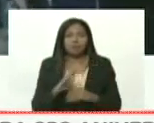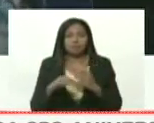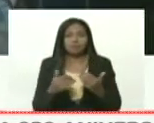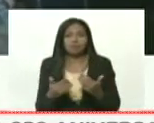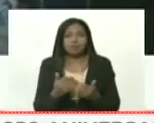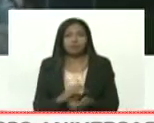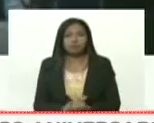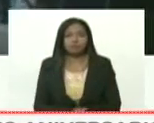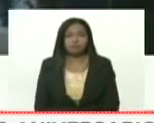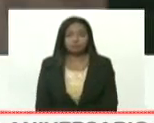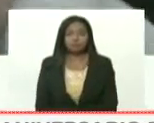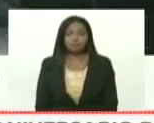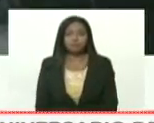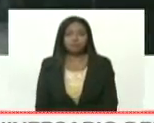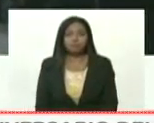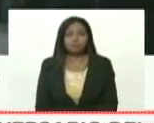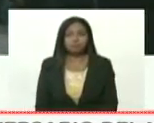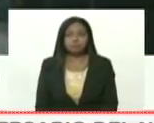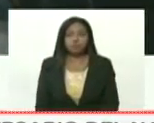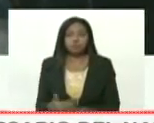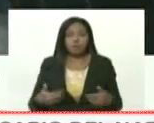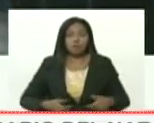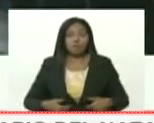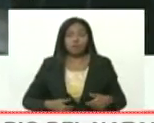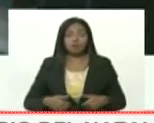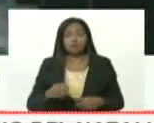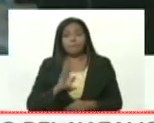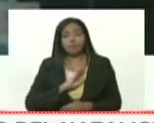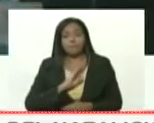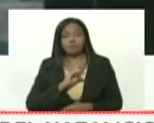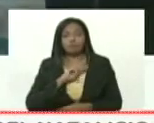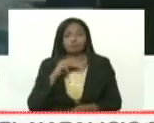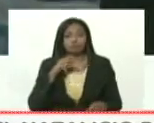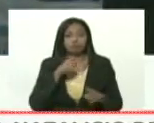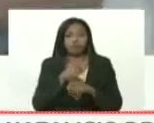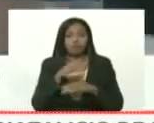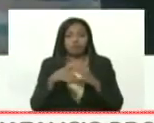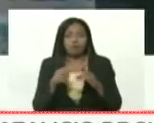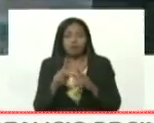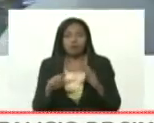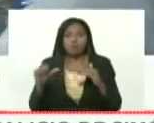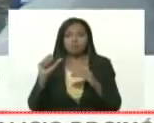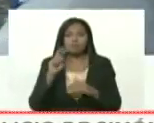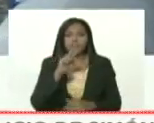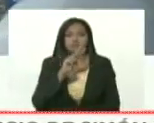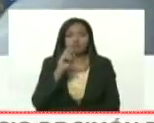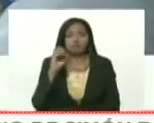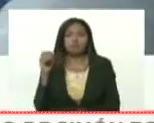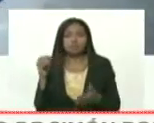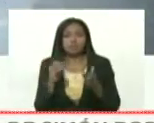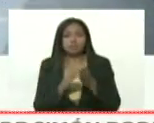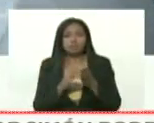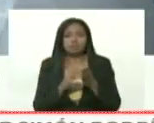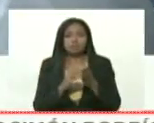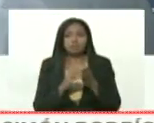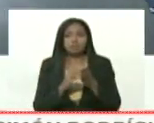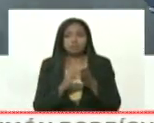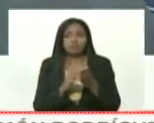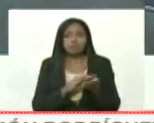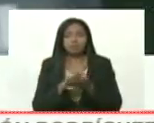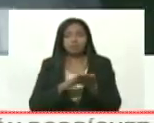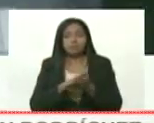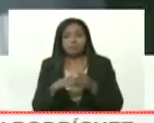actualmente con los esfuerzos propios estamos llevando a un nivel de 200.000 panelas al